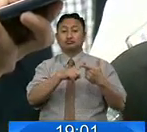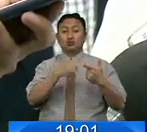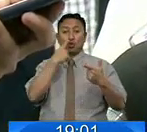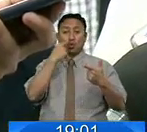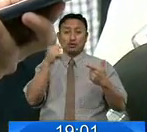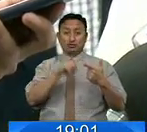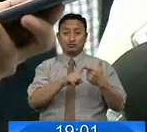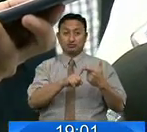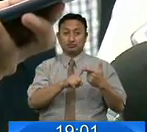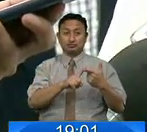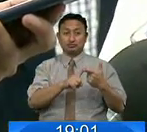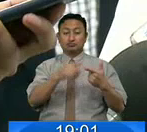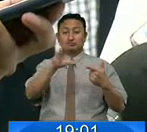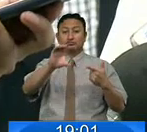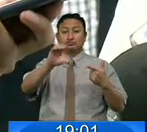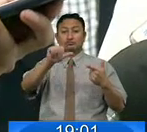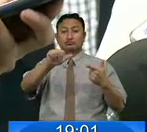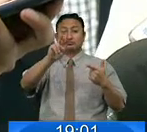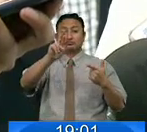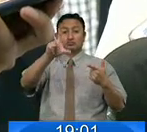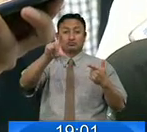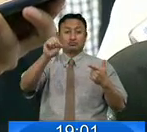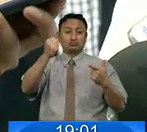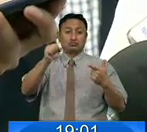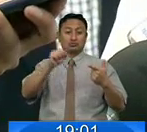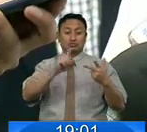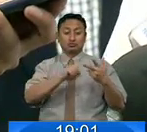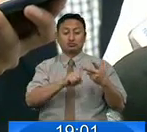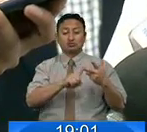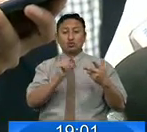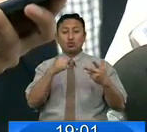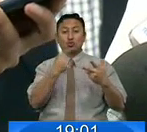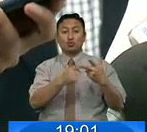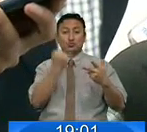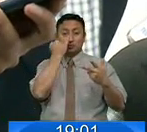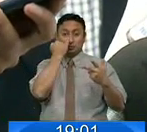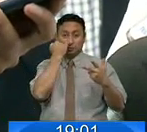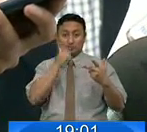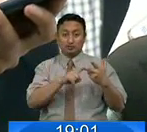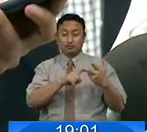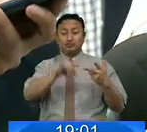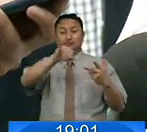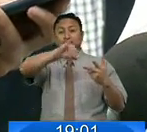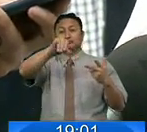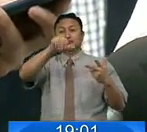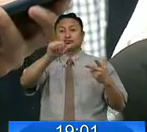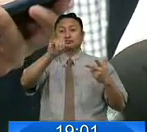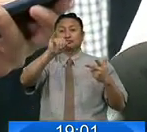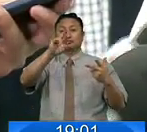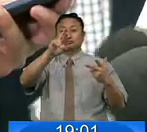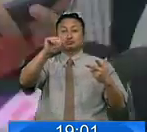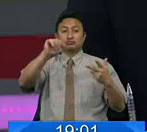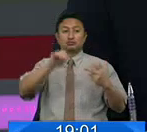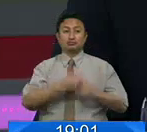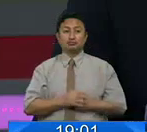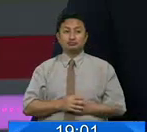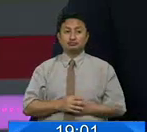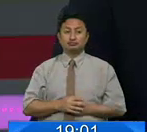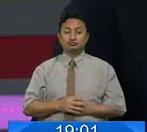parte de los hombres sería carlos figueroa y pueblos y nacionalidades sería jaime church y land